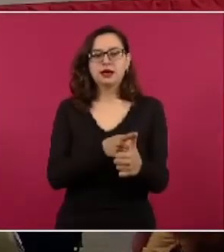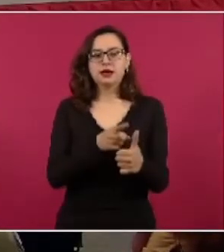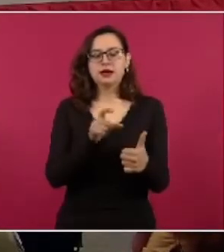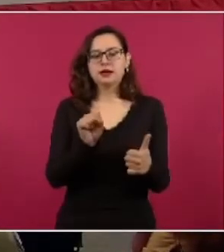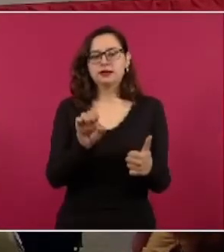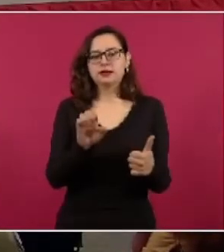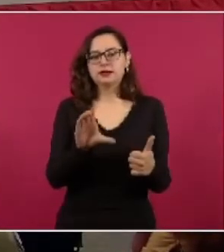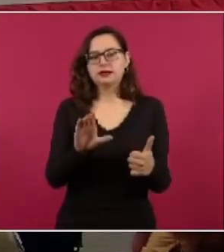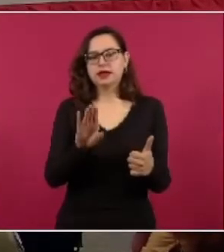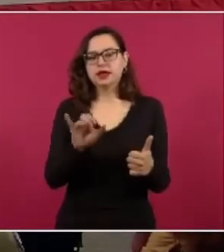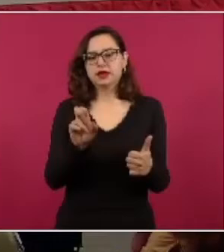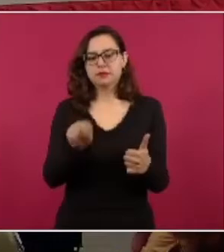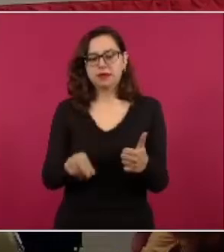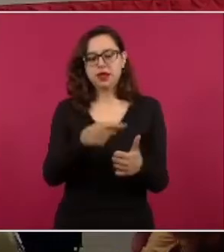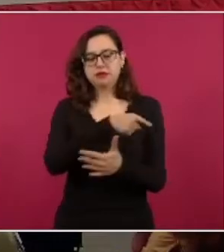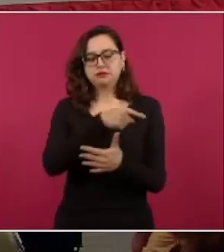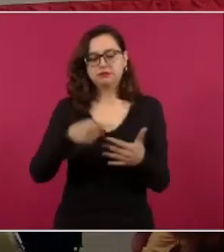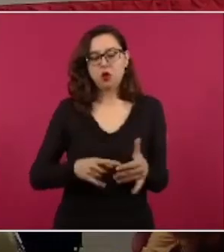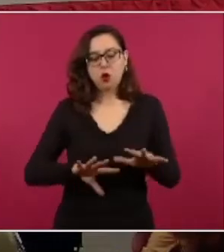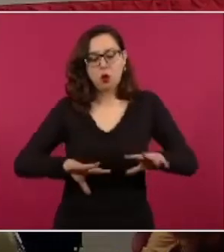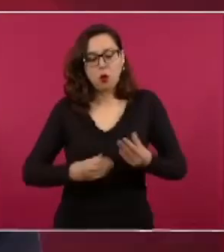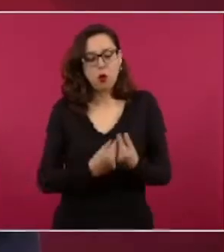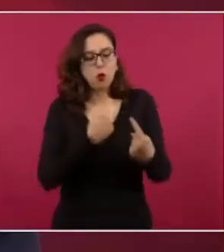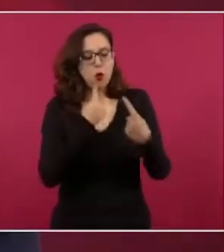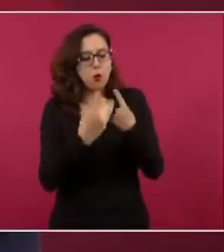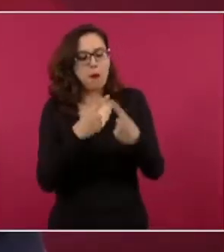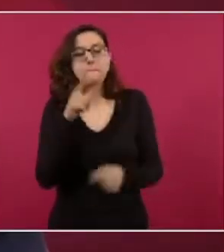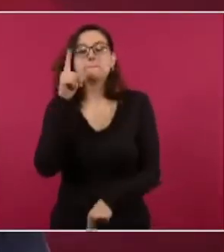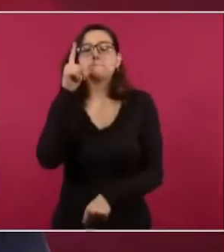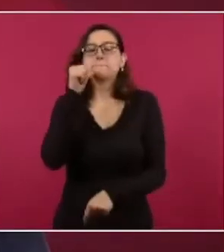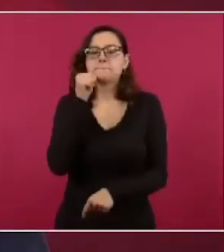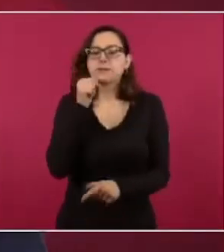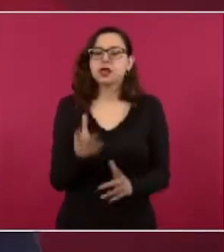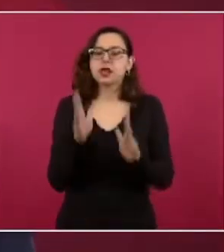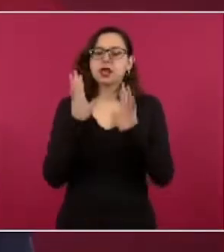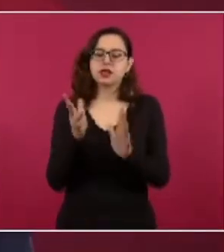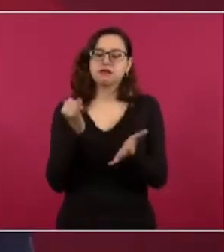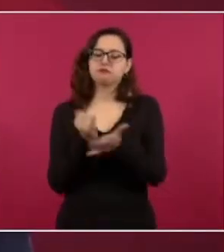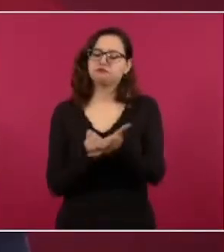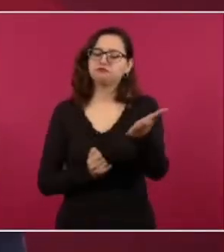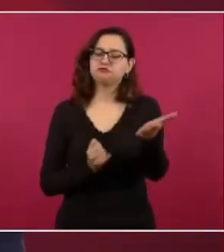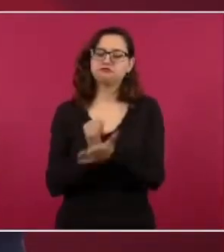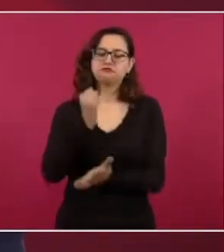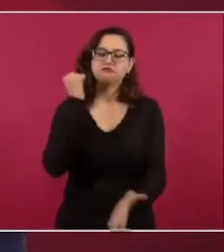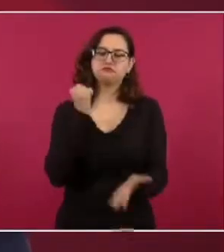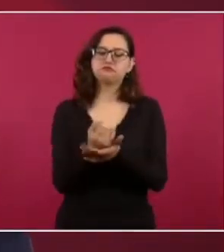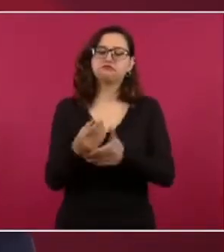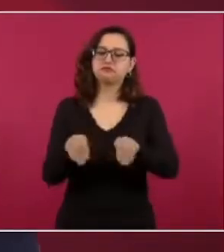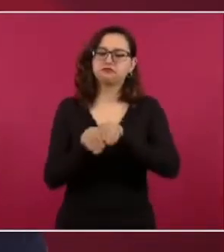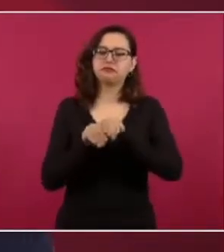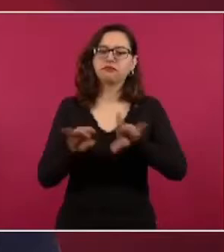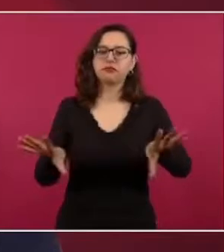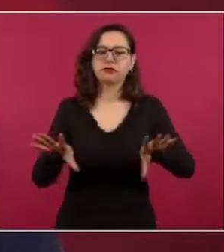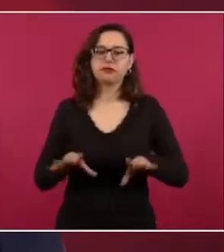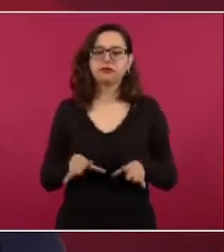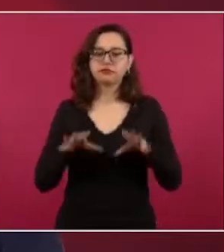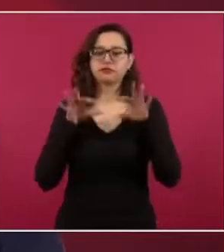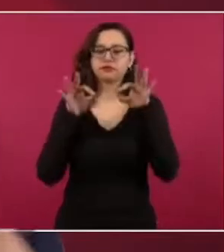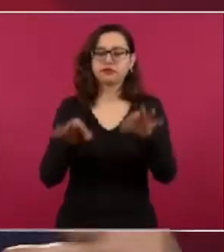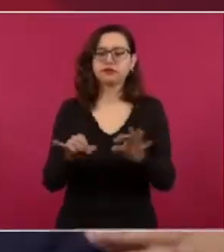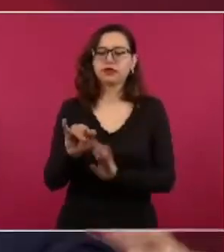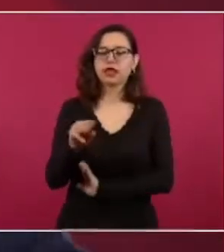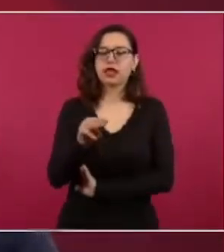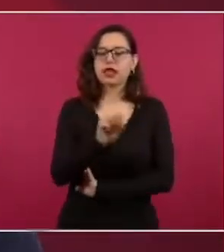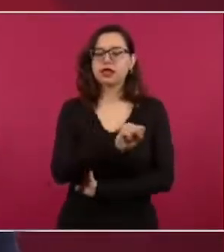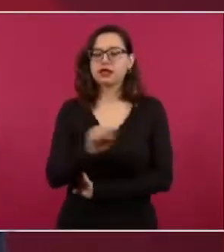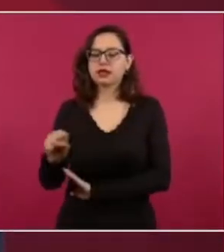ya por publicar el día de mañana el decreto para la creación del organismo público descentralizado IMSS Bienestar, es